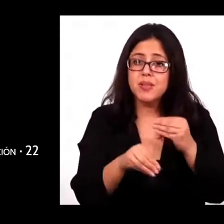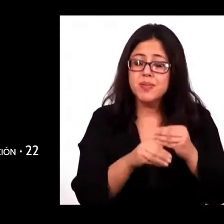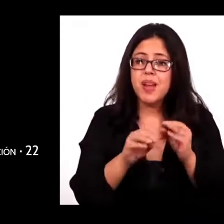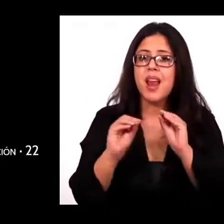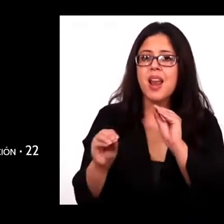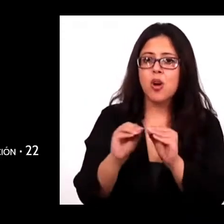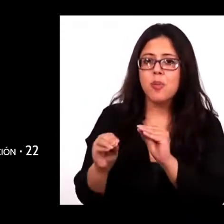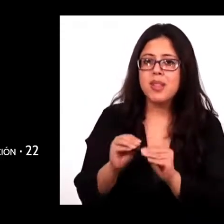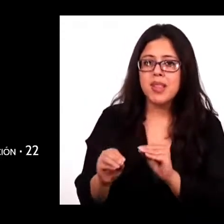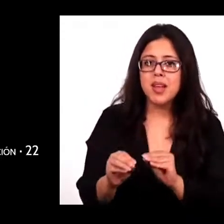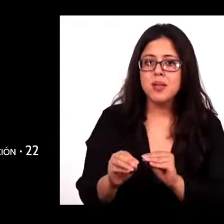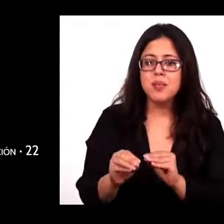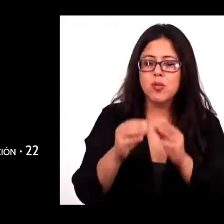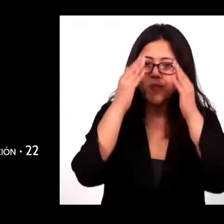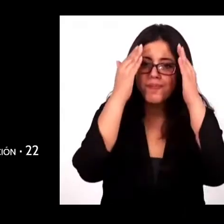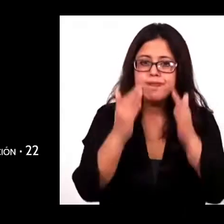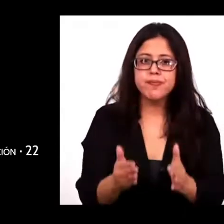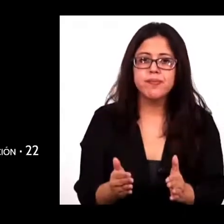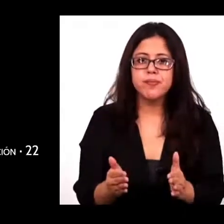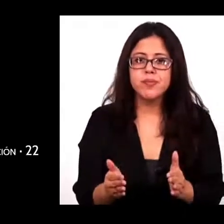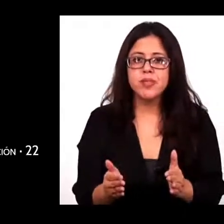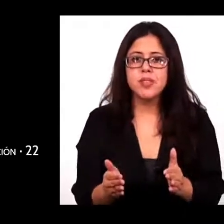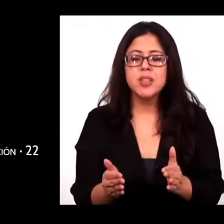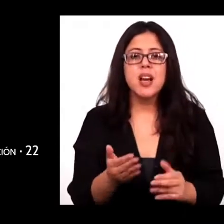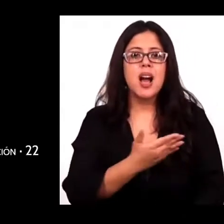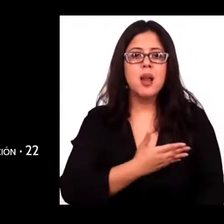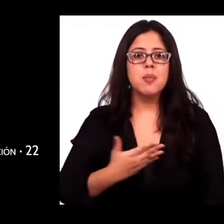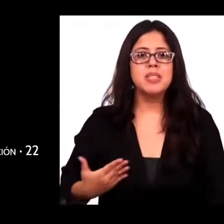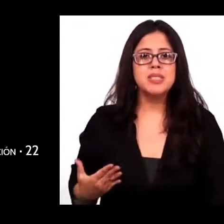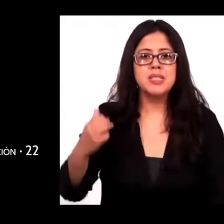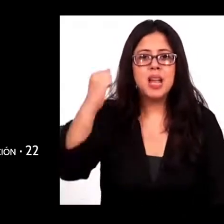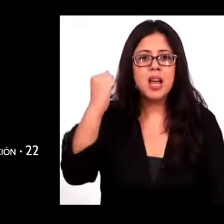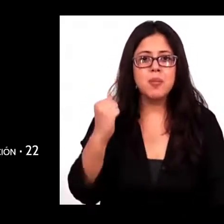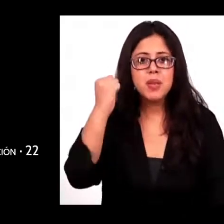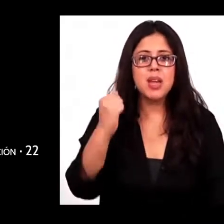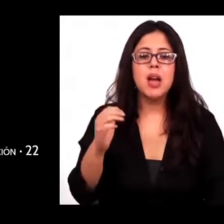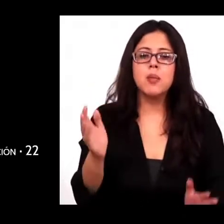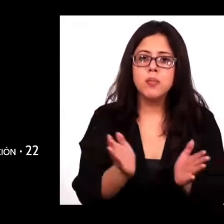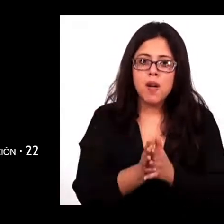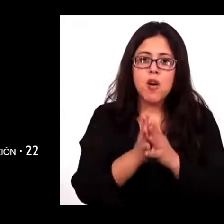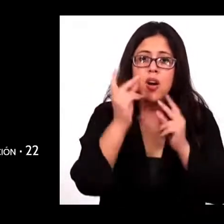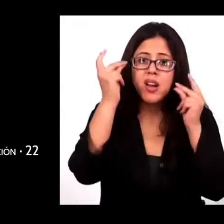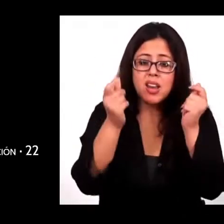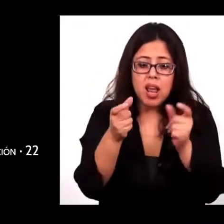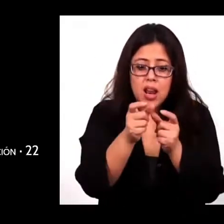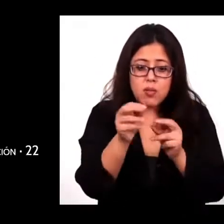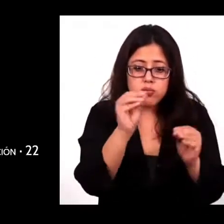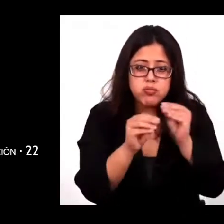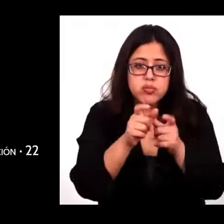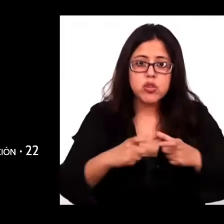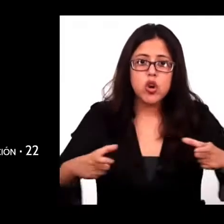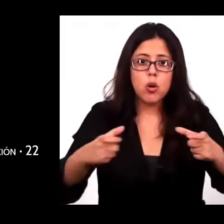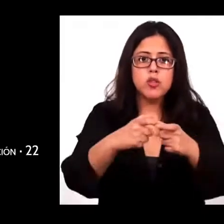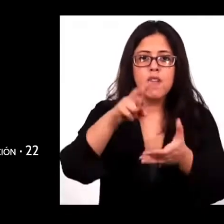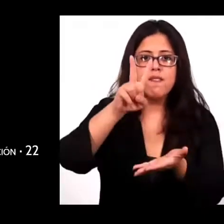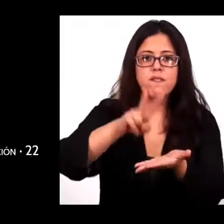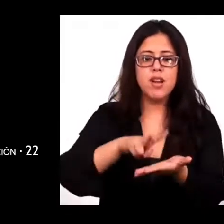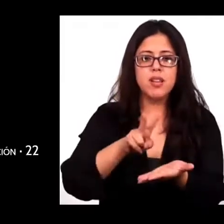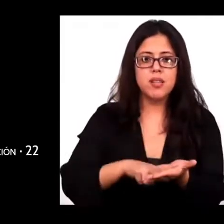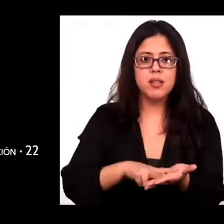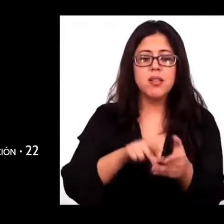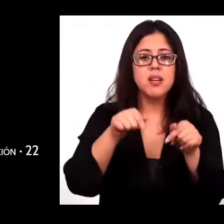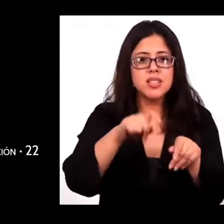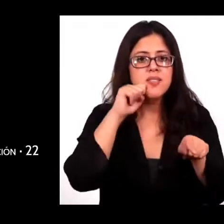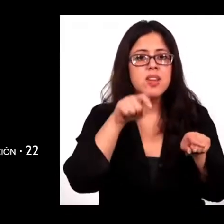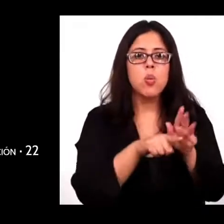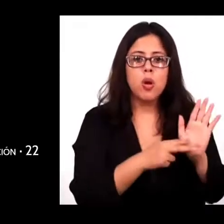recomendamos muy enfáticamente al presidente de la República crear una comisión de verdad que dé un espacio